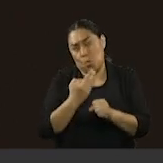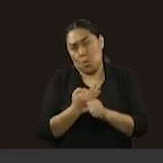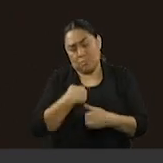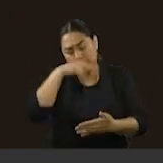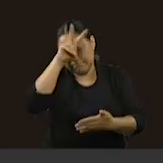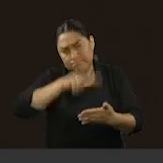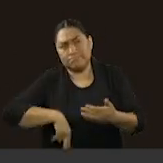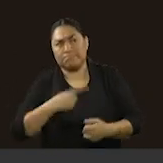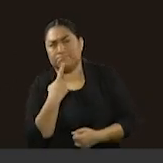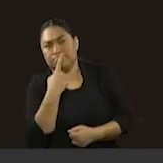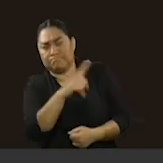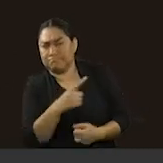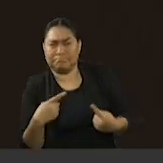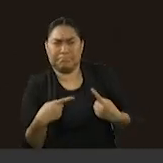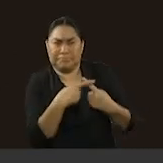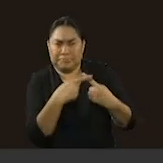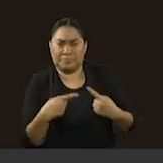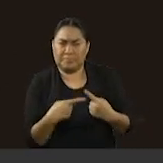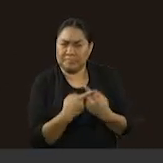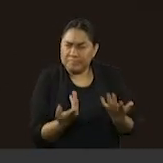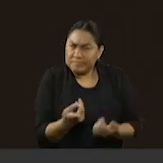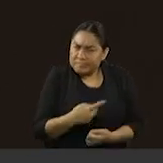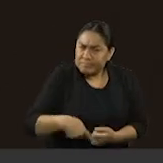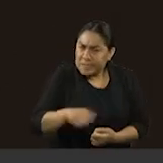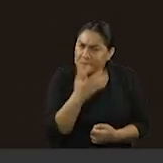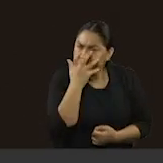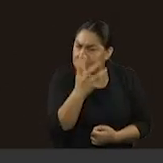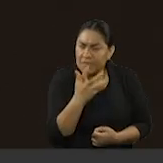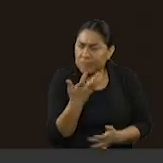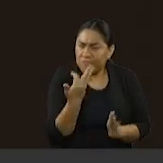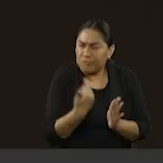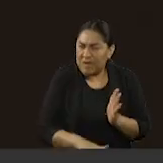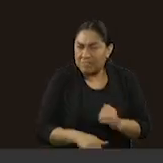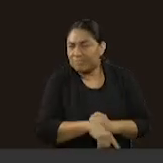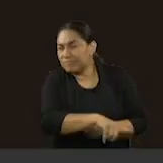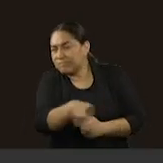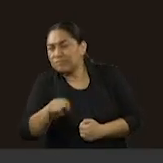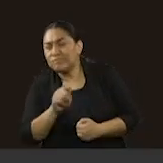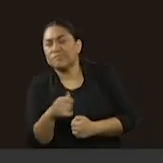inconsistencias. ¡Qué falta de seriedad! Y son ustedes unos tramposos.